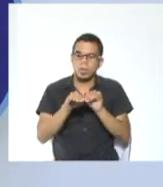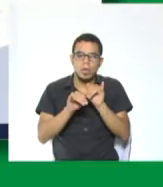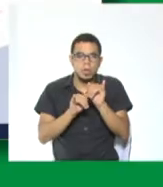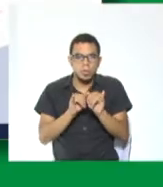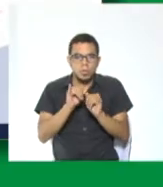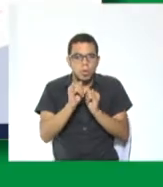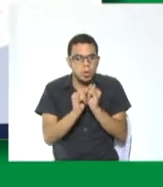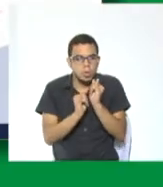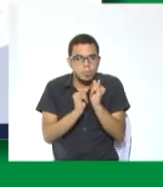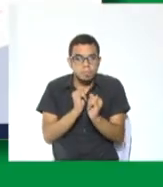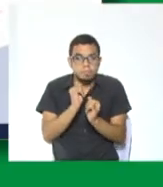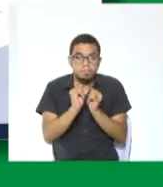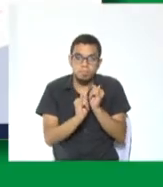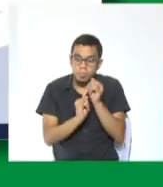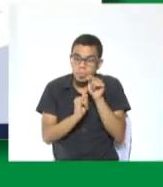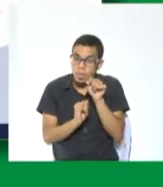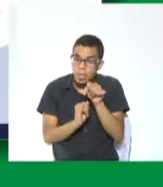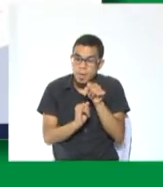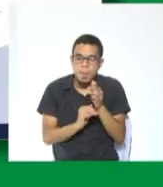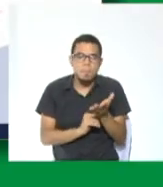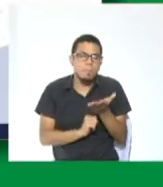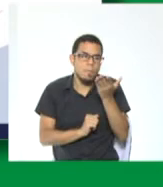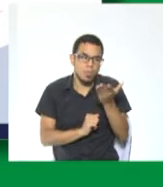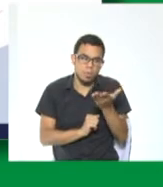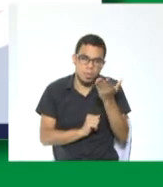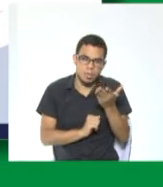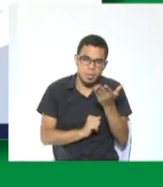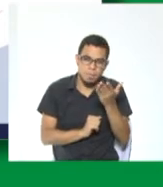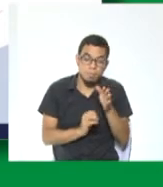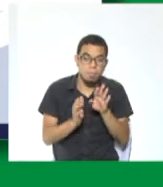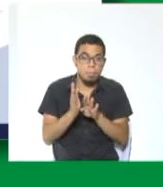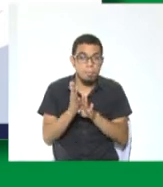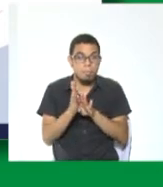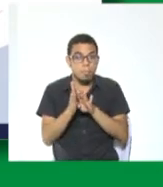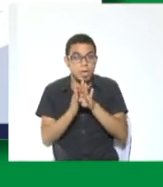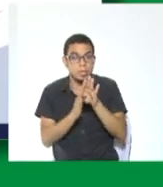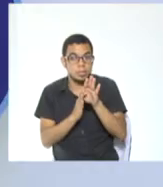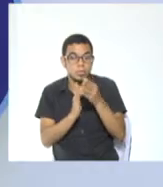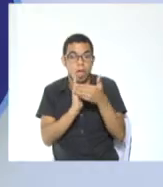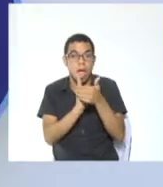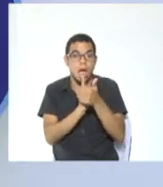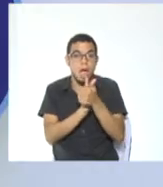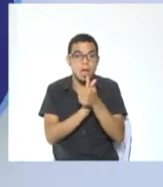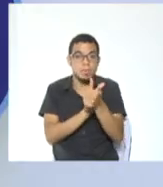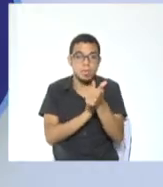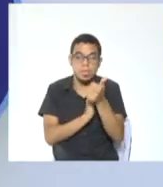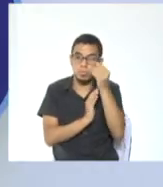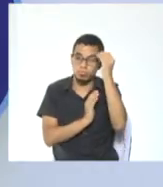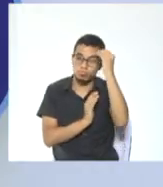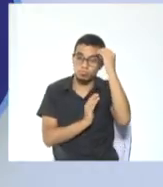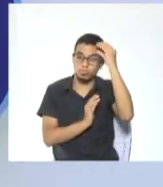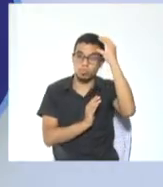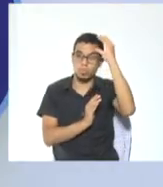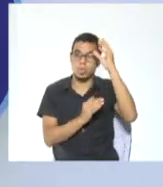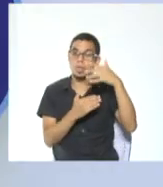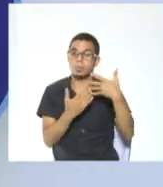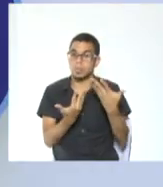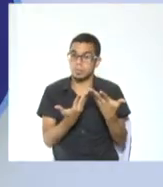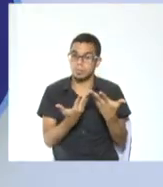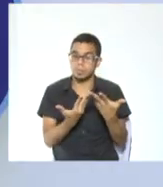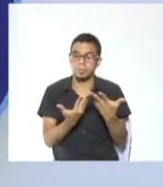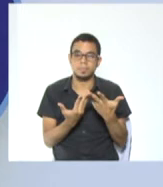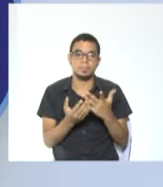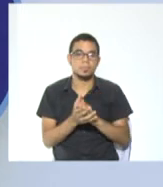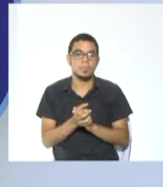etapa sumamente importante, ya que permite el desarrollo de otras habilidades y destrezas. Entre ellas, podemos decir